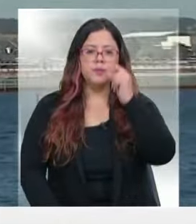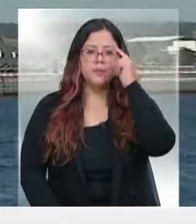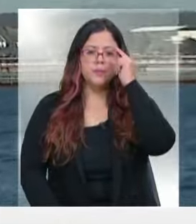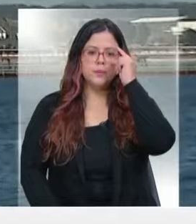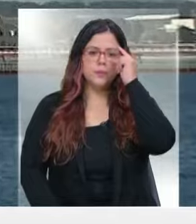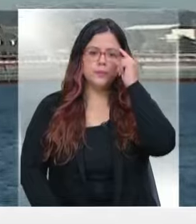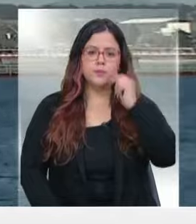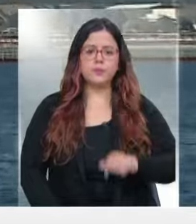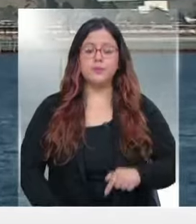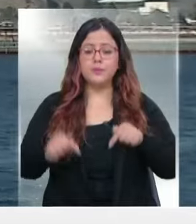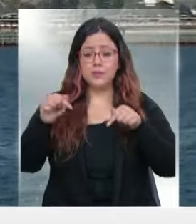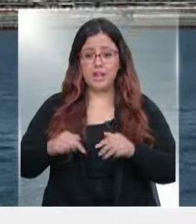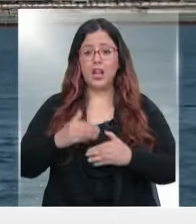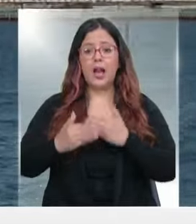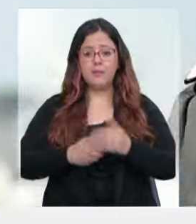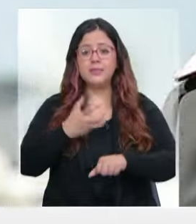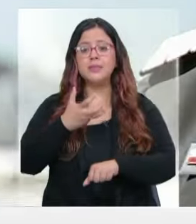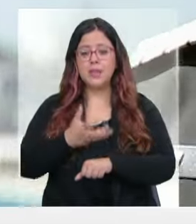Algo en lo que se está avanzando.